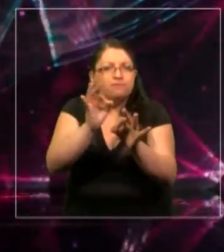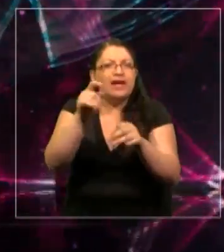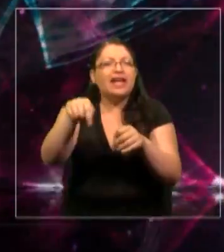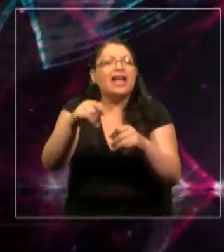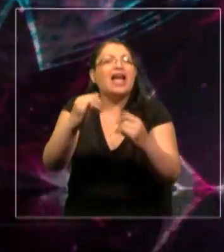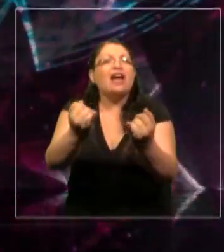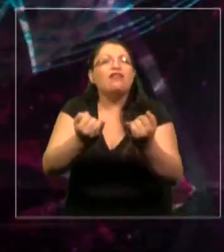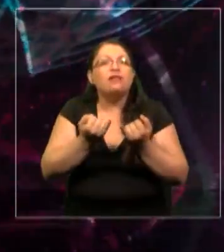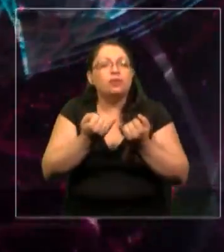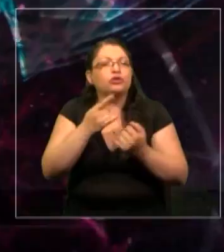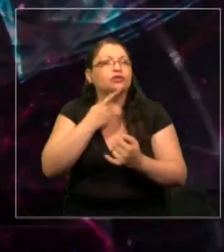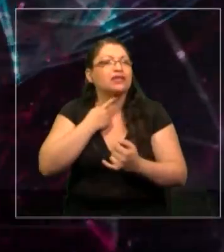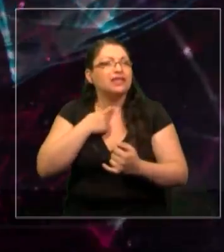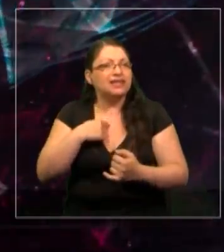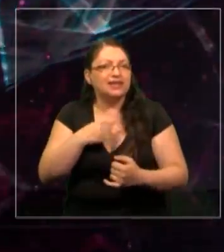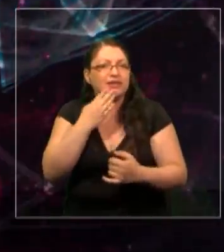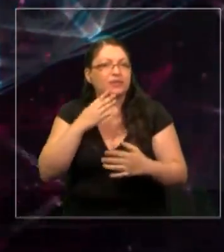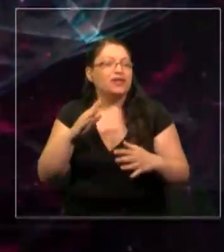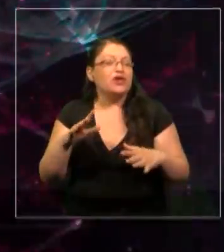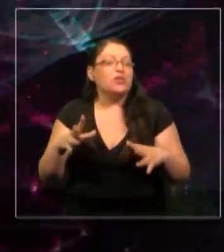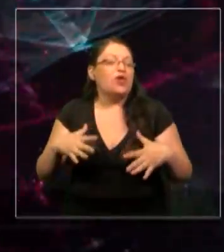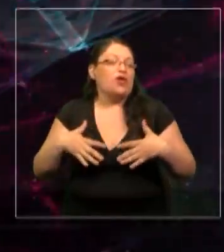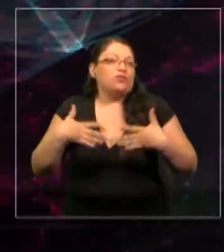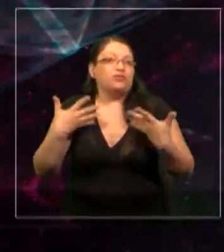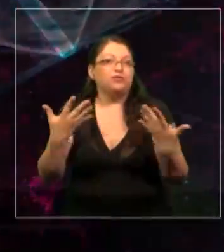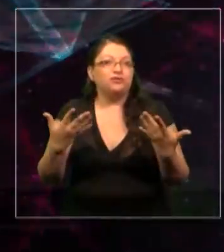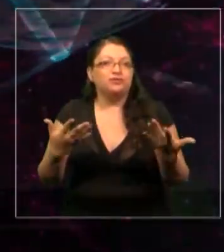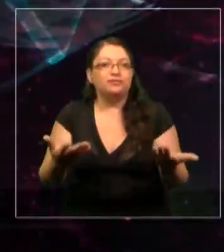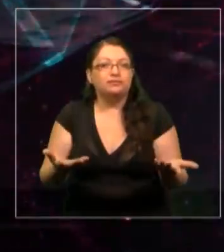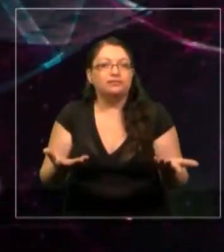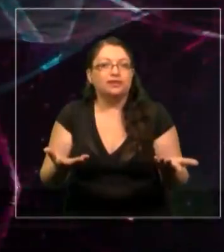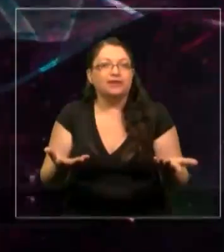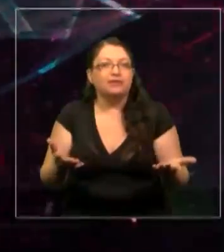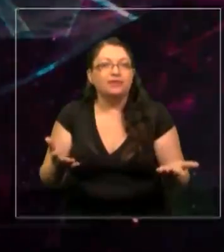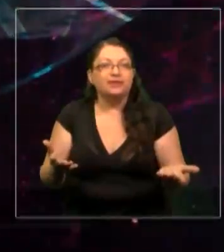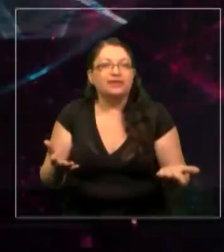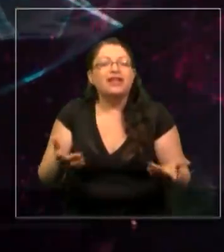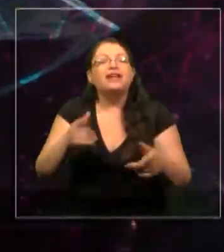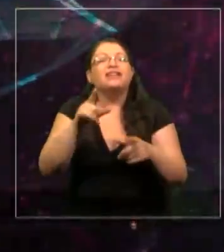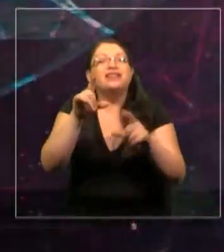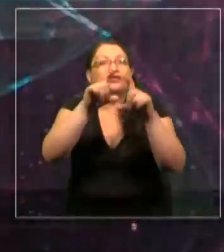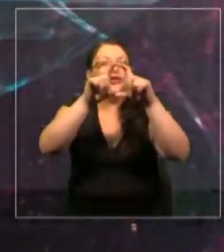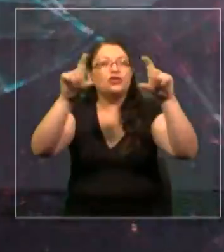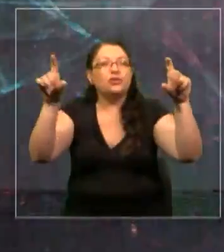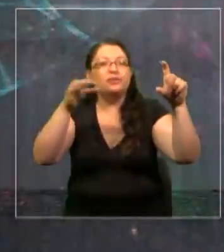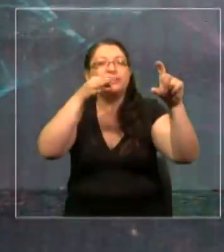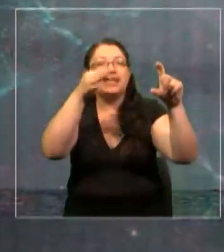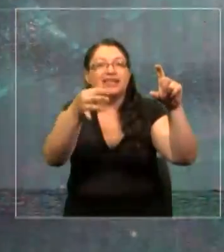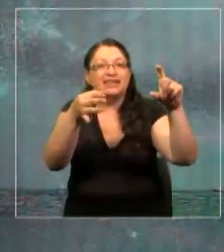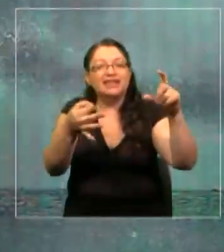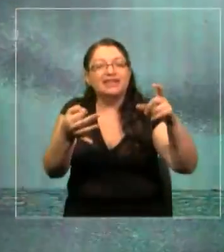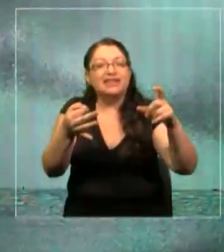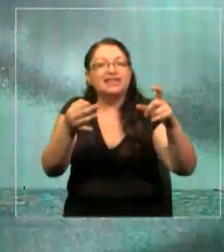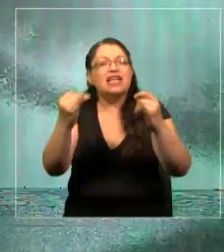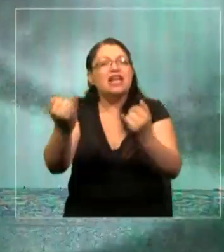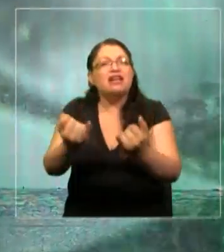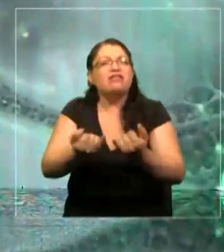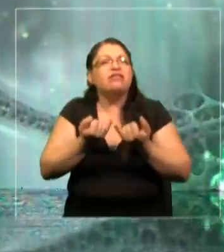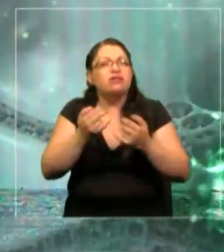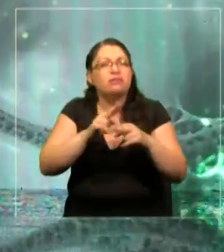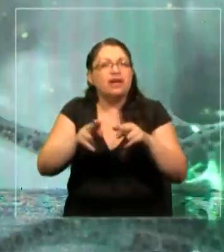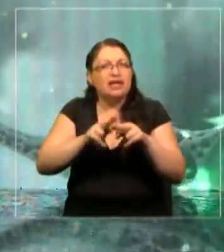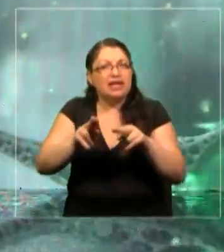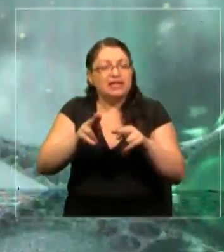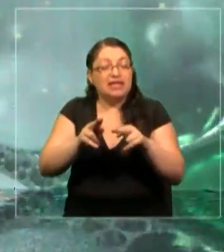son interesantes e emocionantes. Y segundo, como dice el título, los datos van a direccionar la revolución